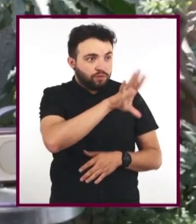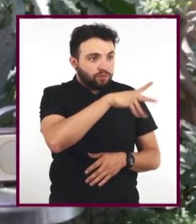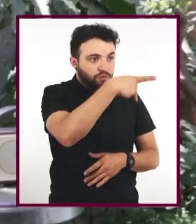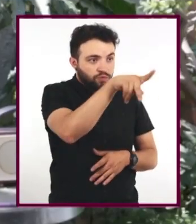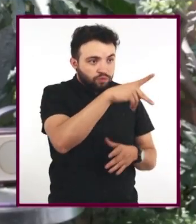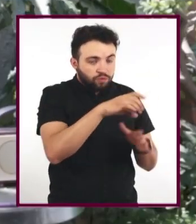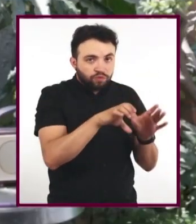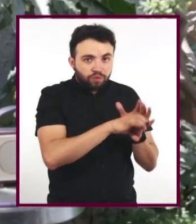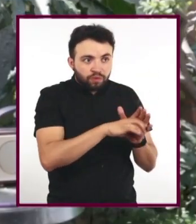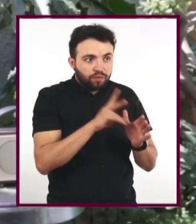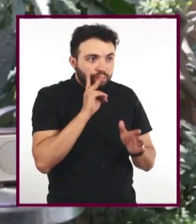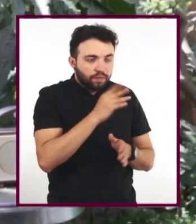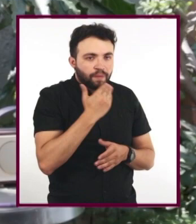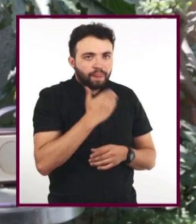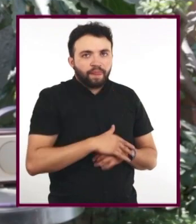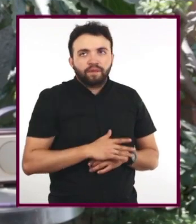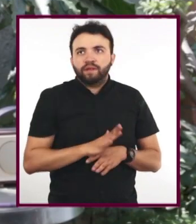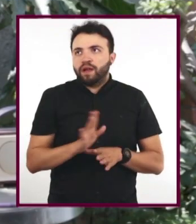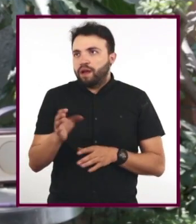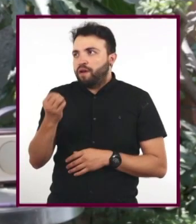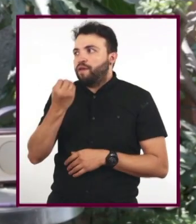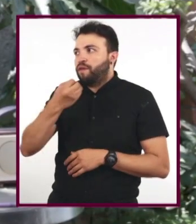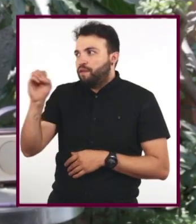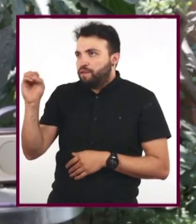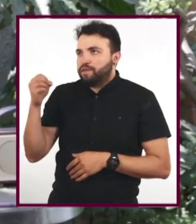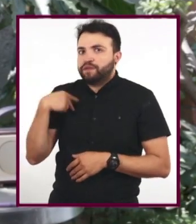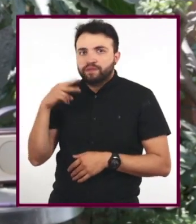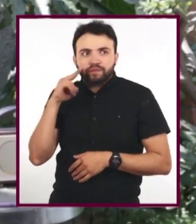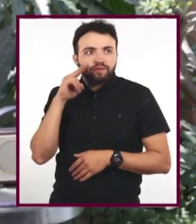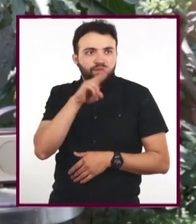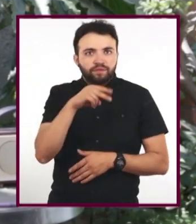Obvio que ya busqué en mi cuarto, ma.